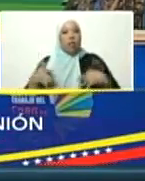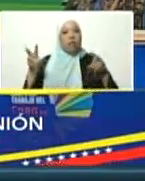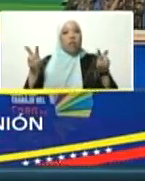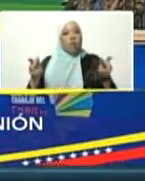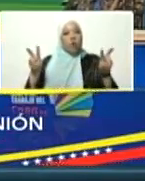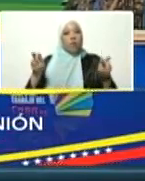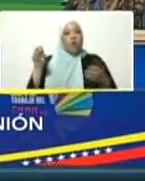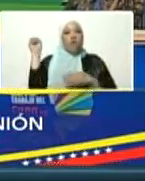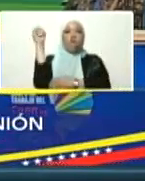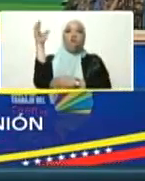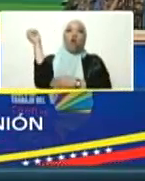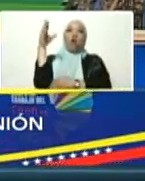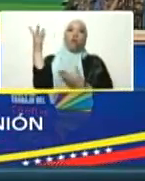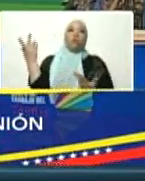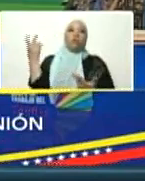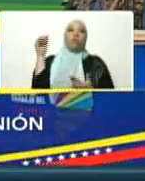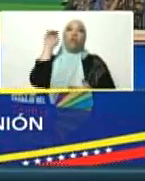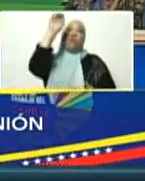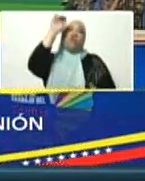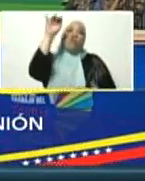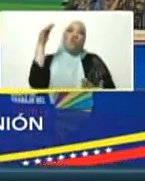para la nueva era, para la nueva ola?